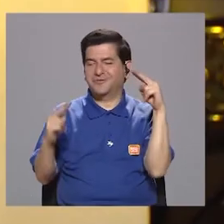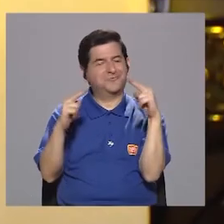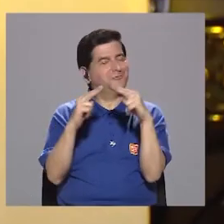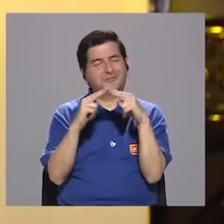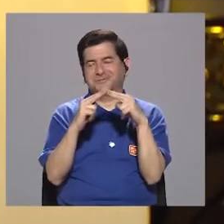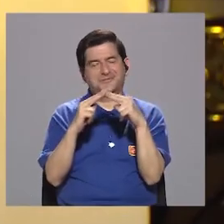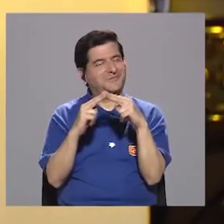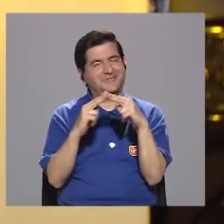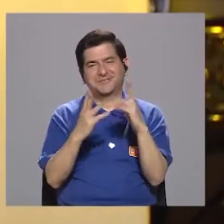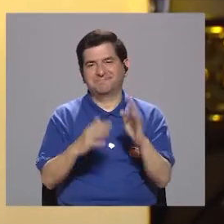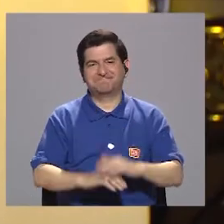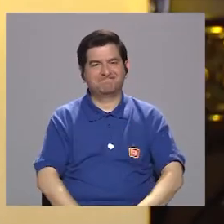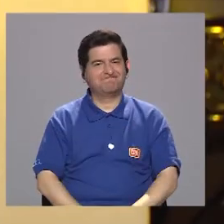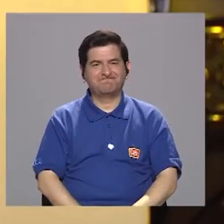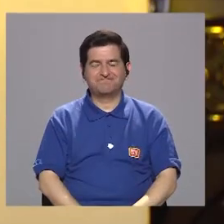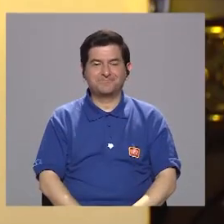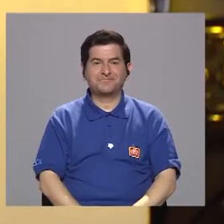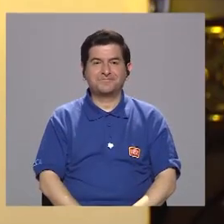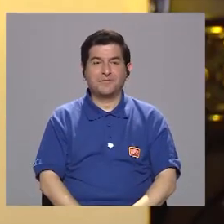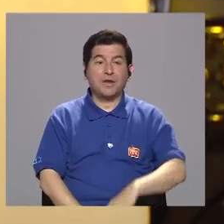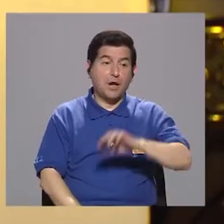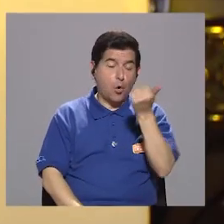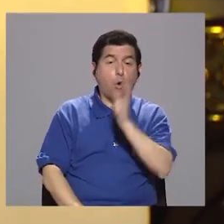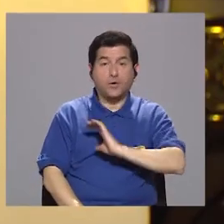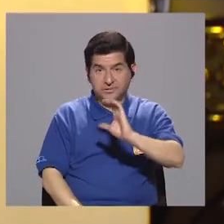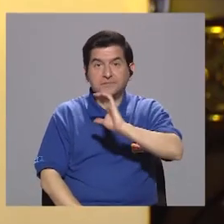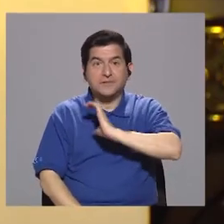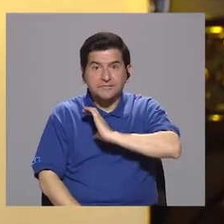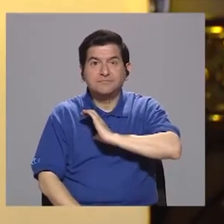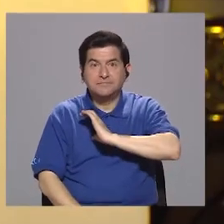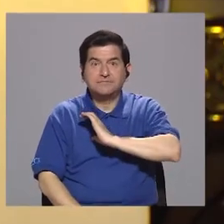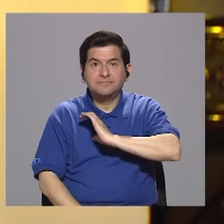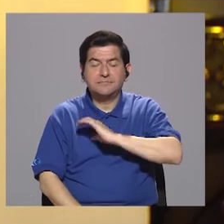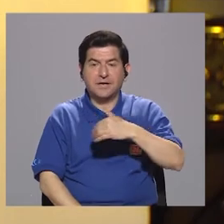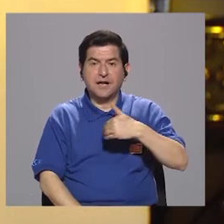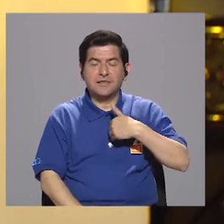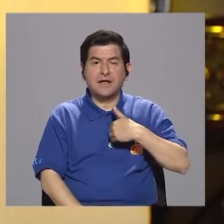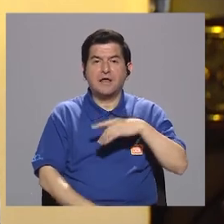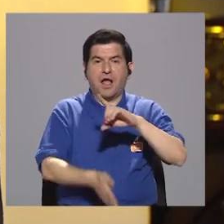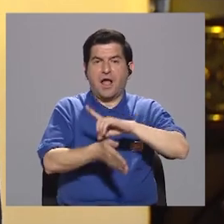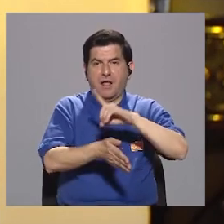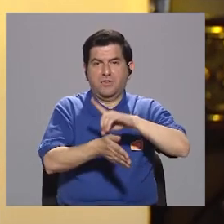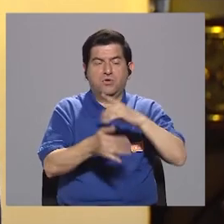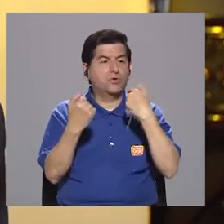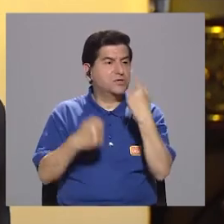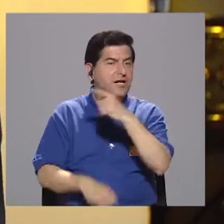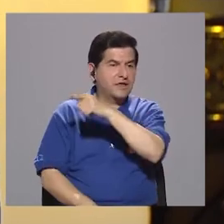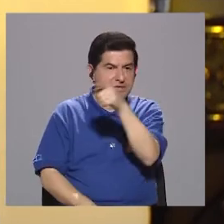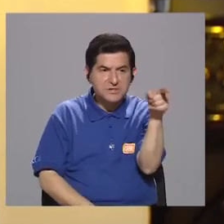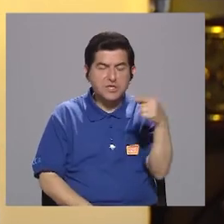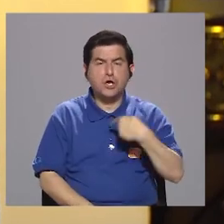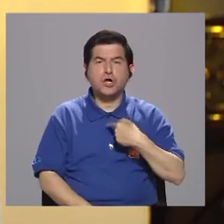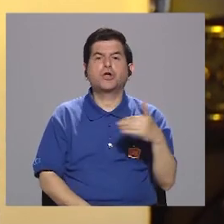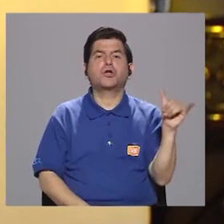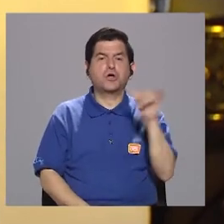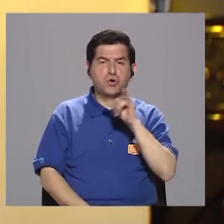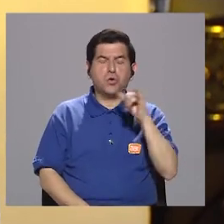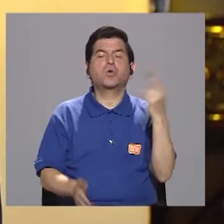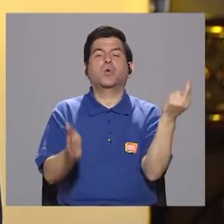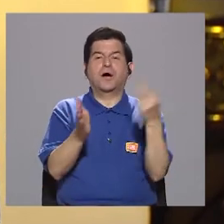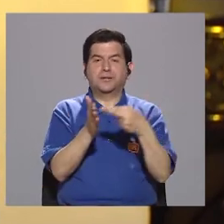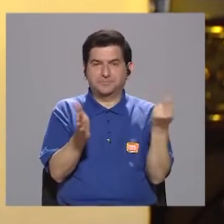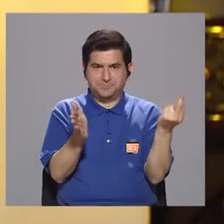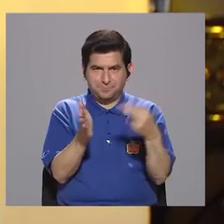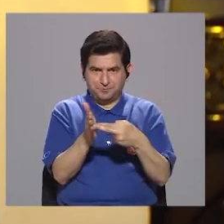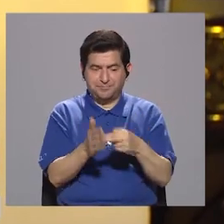conocí. Y la otra característica del doctor, que aquí ya la han dicho y yo la quiero